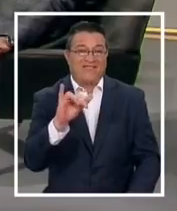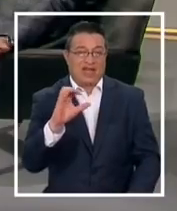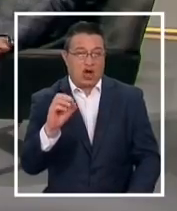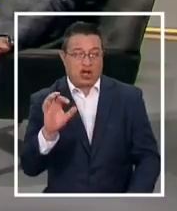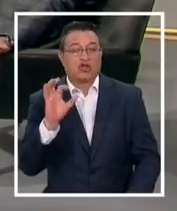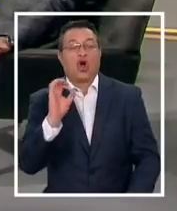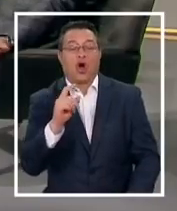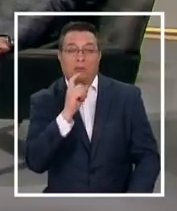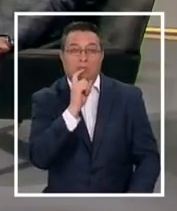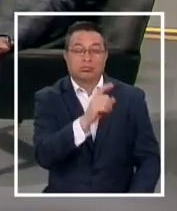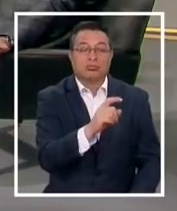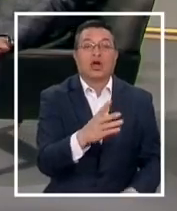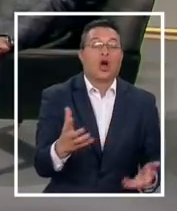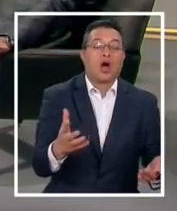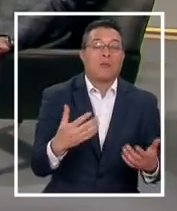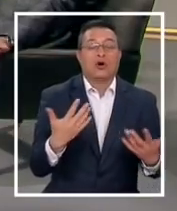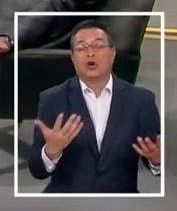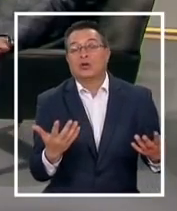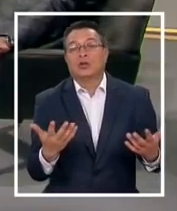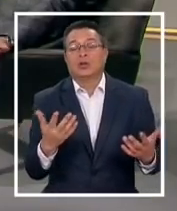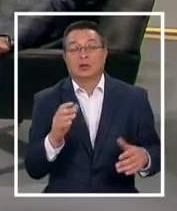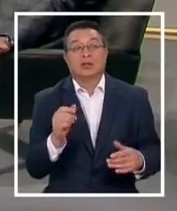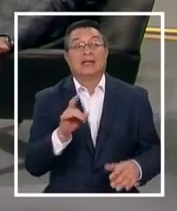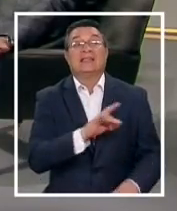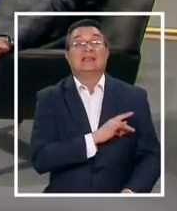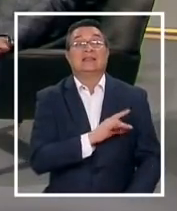Evópolis de Javiera Parada? Yo creo que,